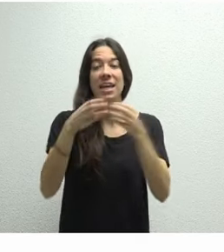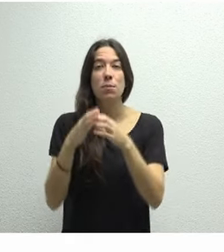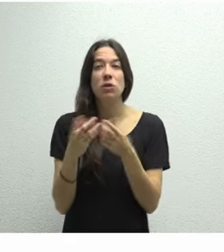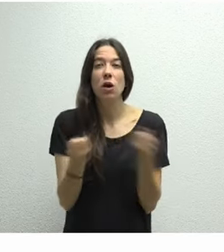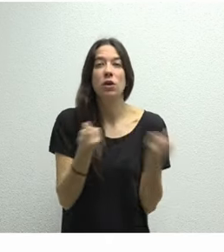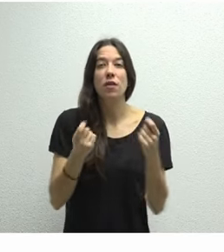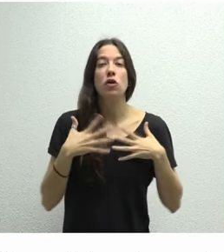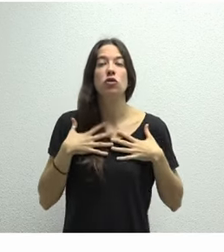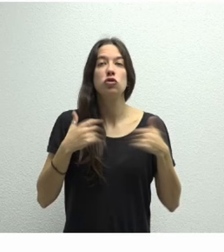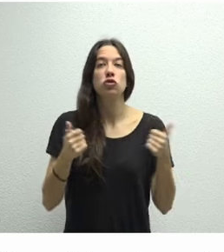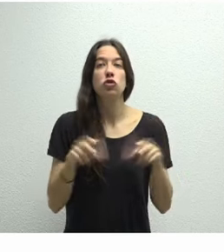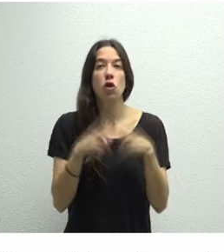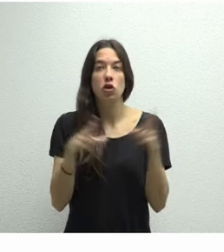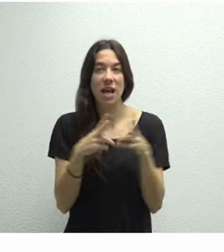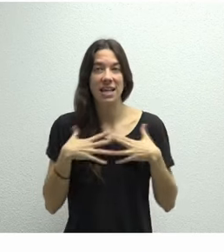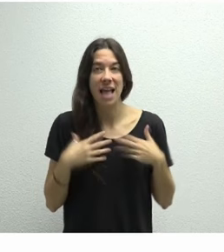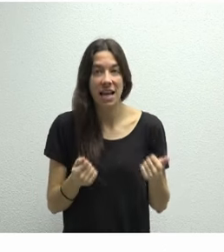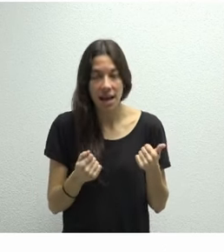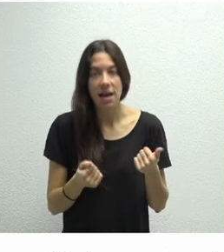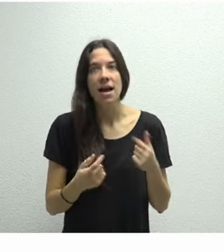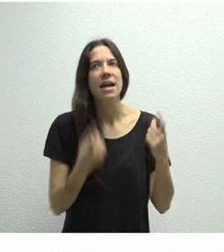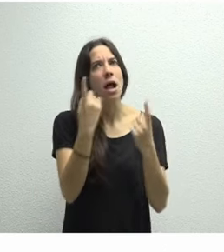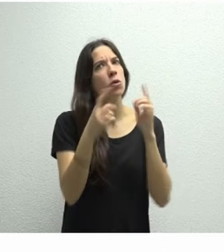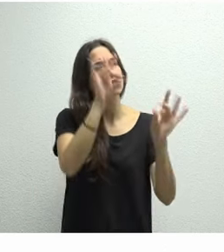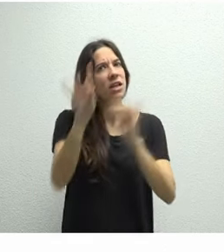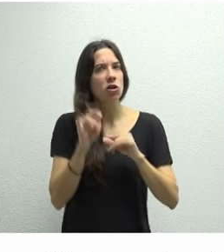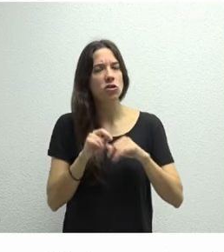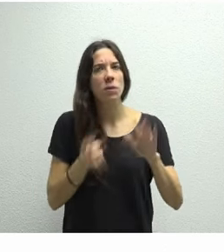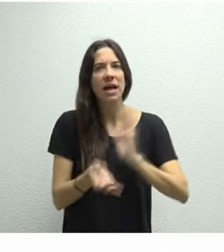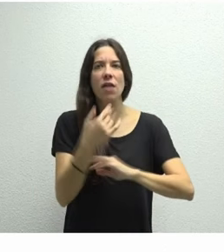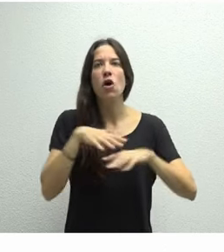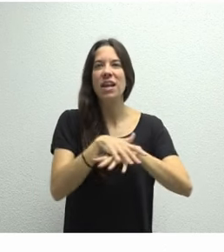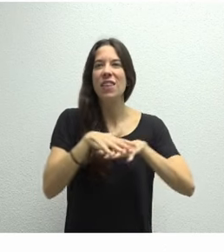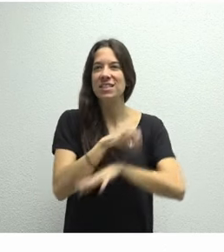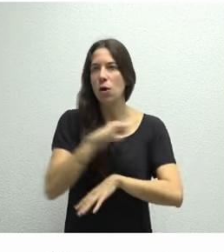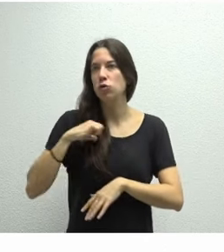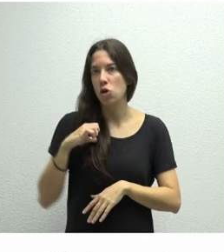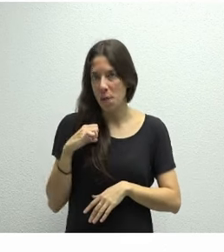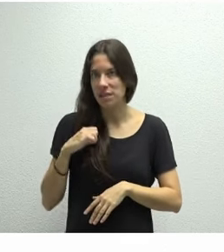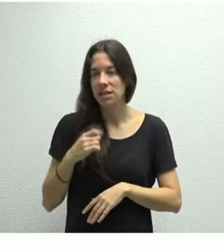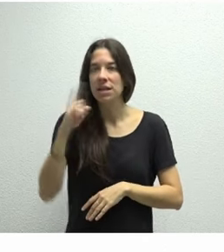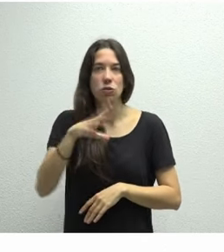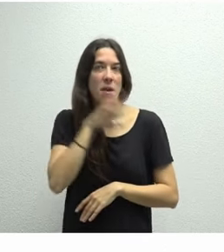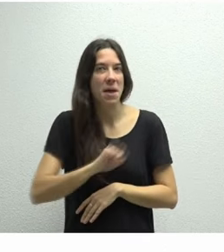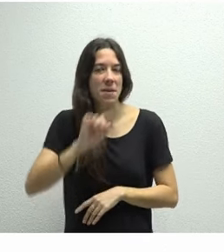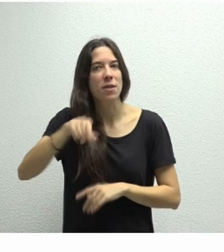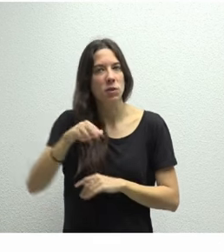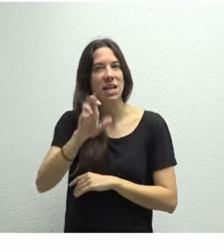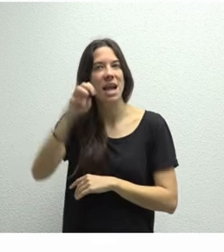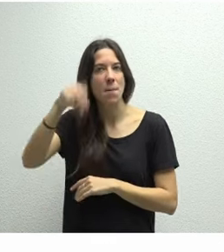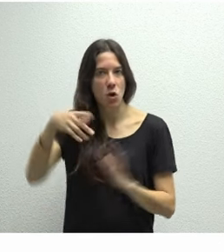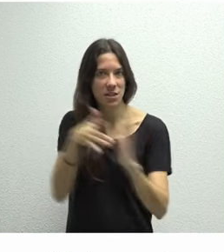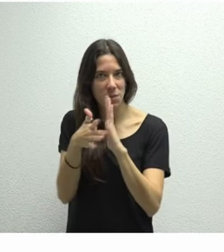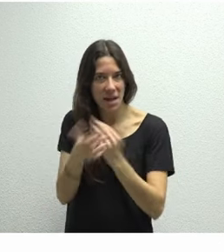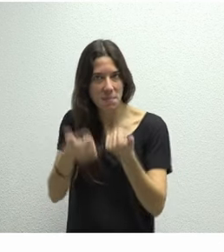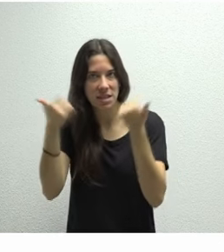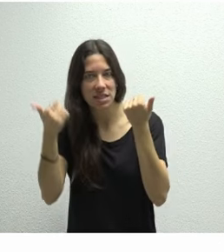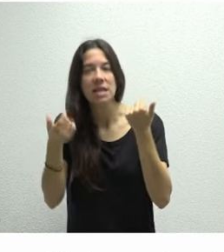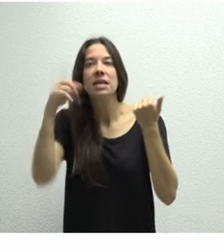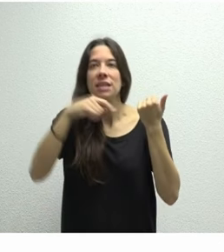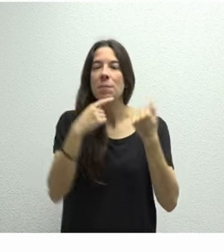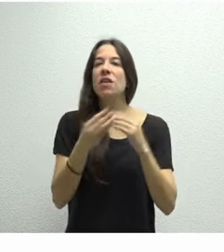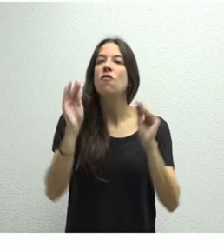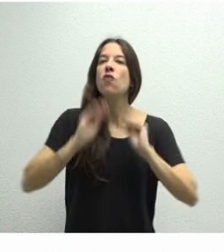desplegado en muchos territorios incluso redes autónomas que es una maravilla Ramón también hablará de ello hemos desplegado también formación